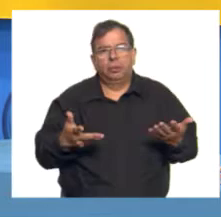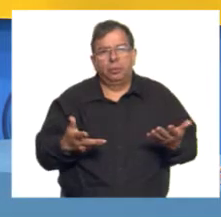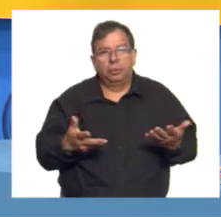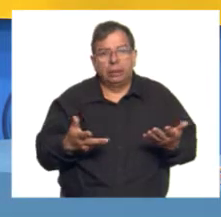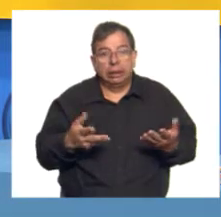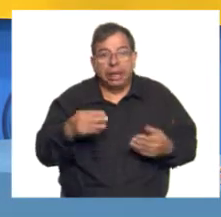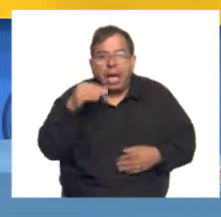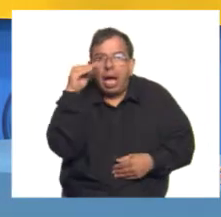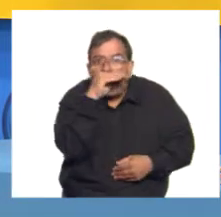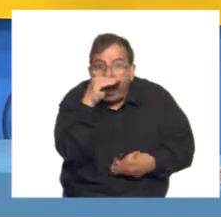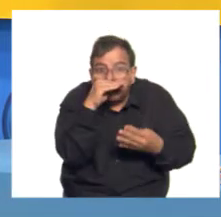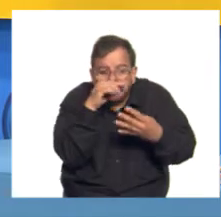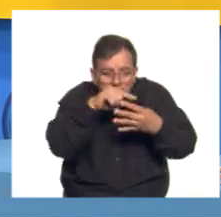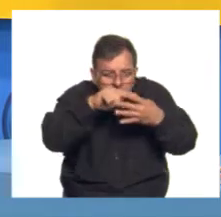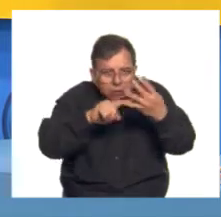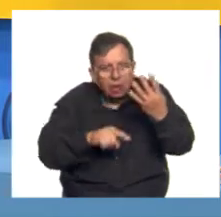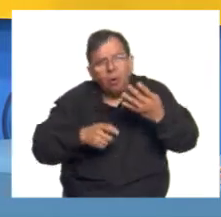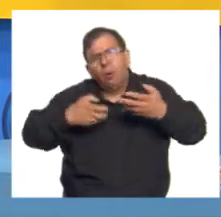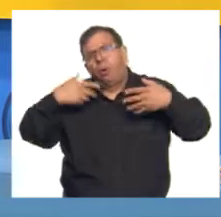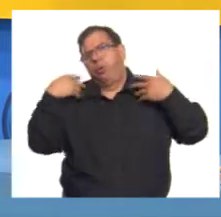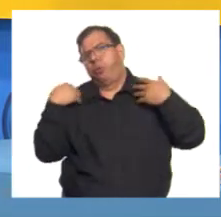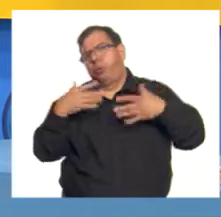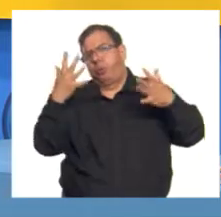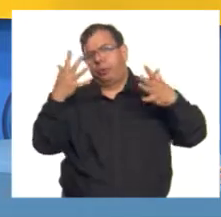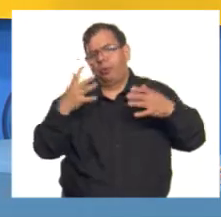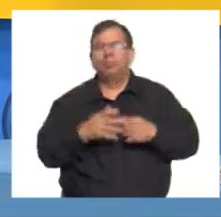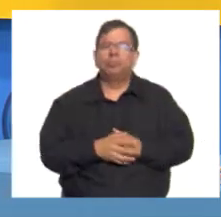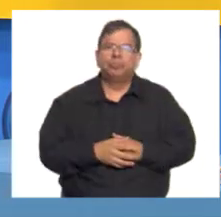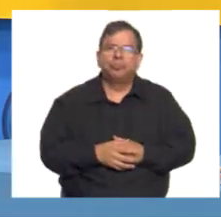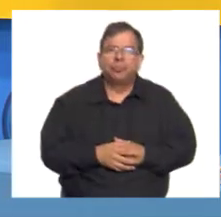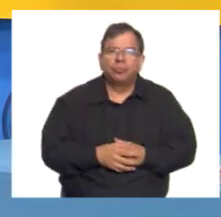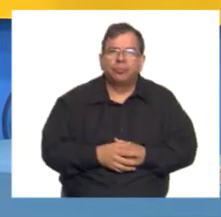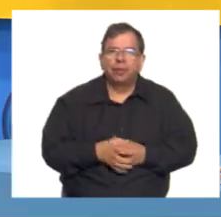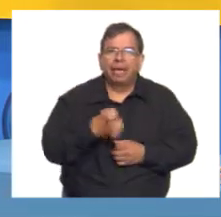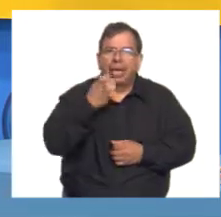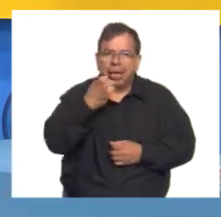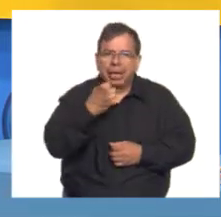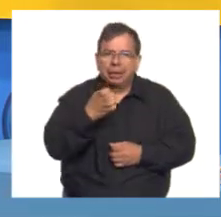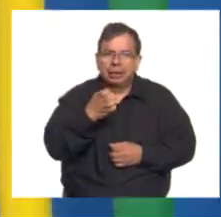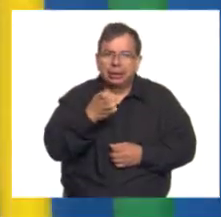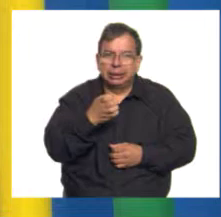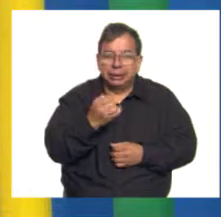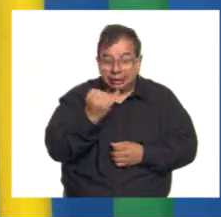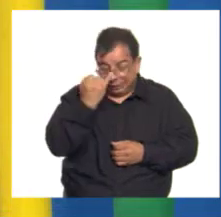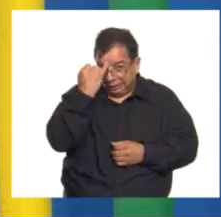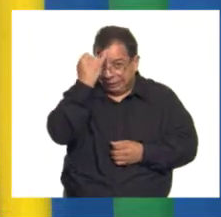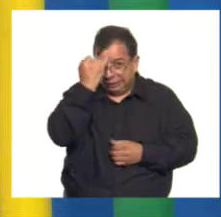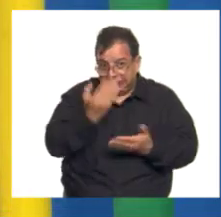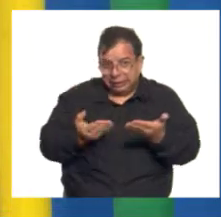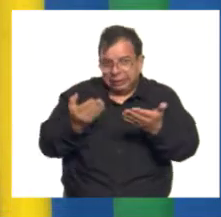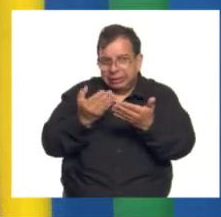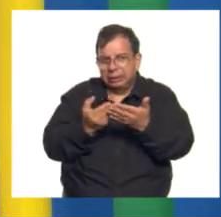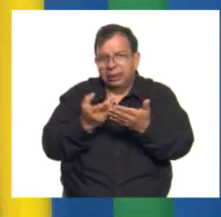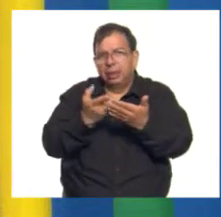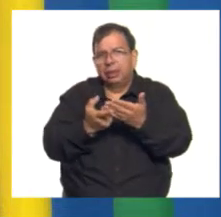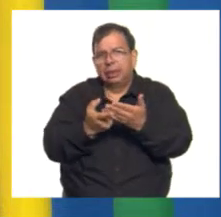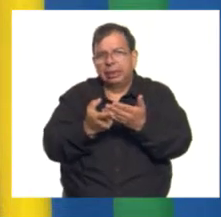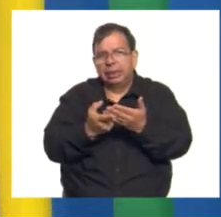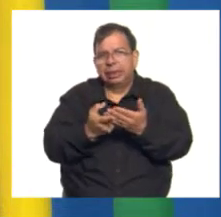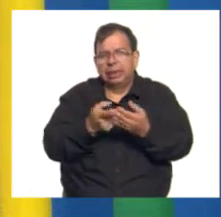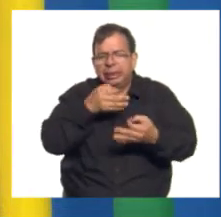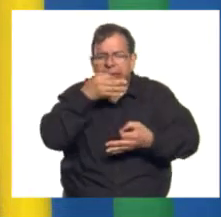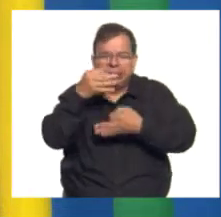sea gratuito. Imagínate. Justamente este es el gran mérito de esta iniciativa, democratizar el acceso a